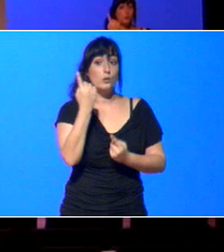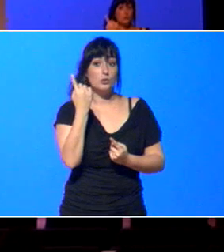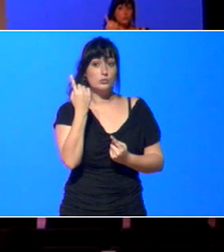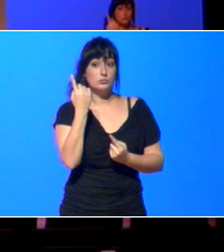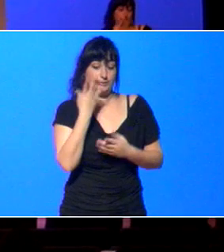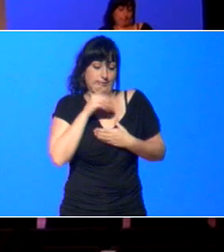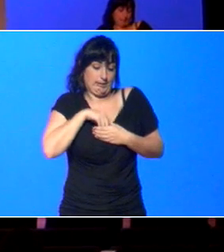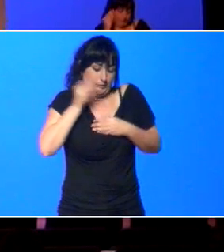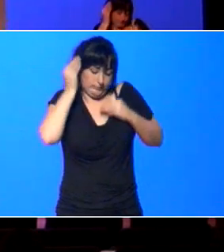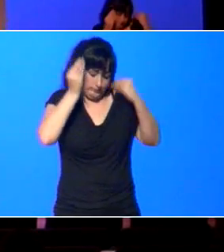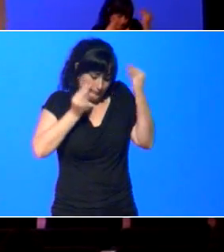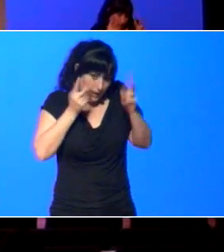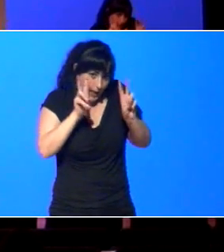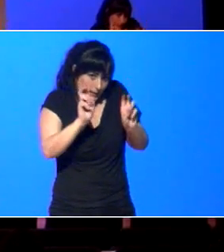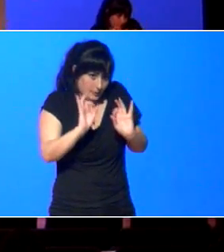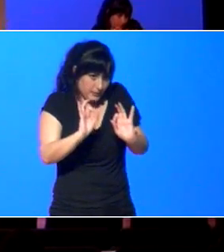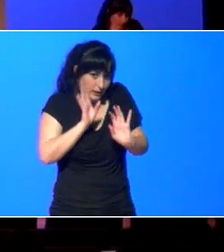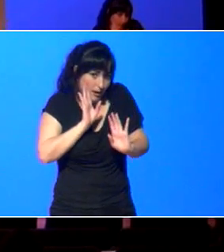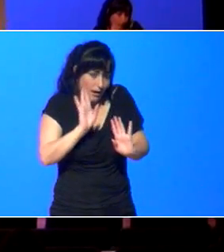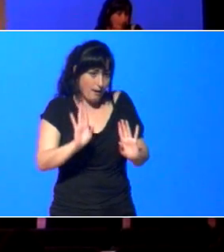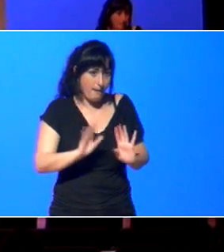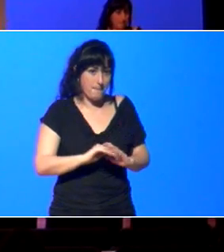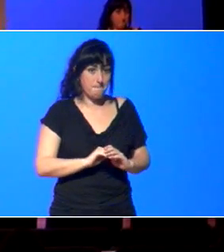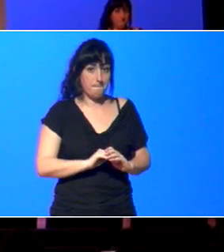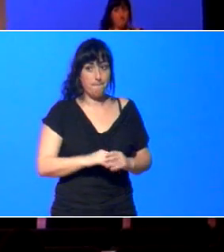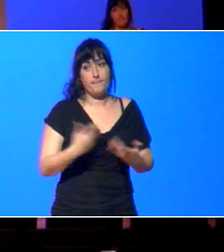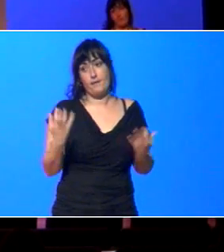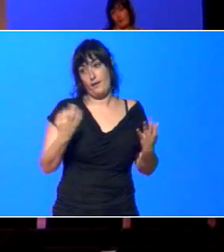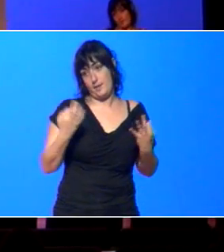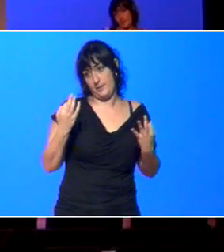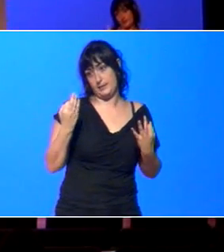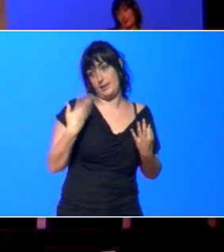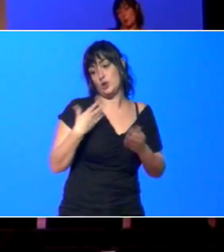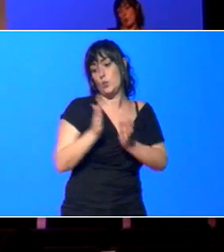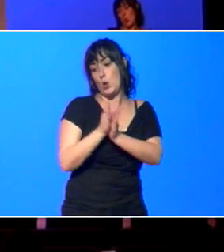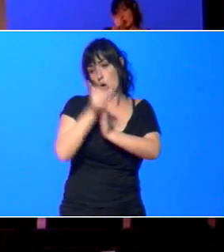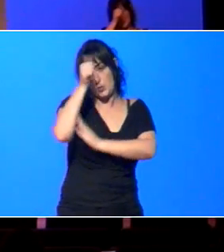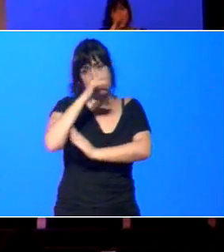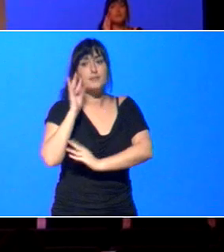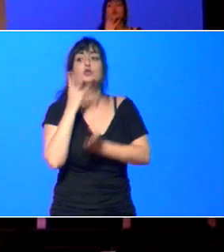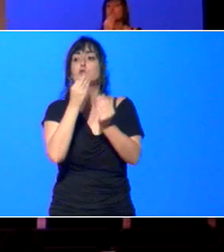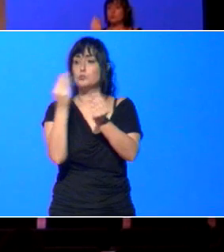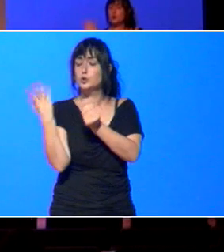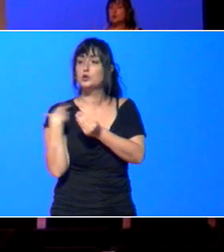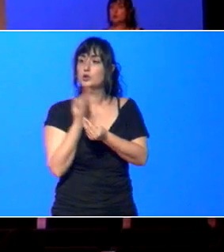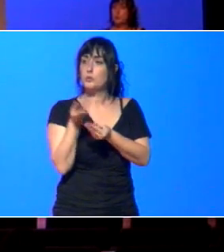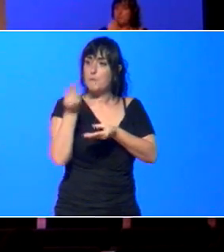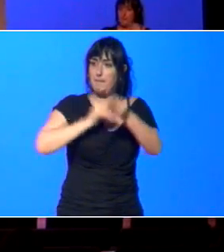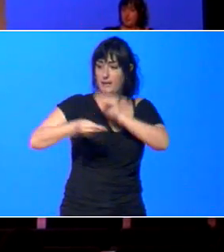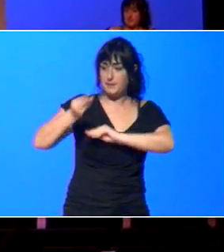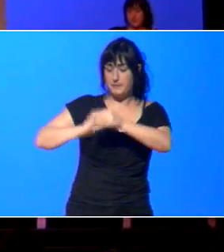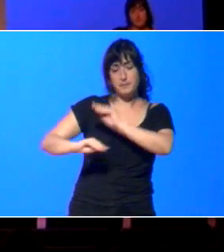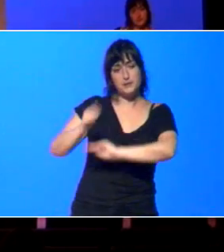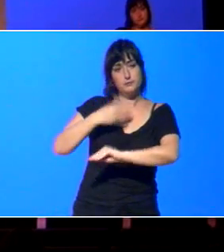reflexión sobre estos temas, obviamente enriquecida con la de otros muchos colegas, me vienen a la cabeza, tienen que ver con